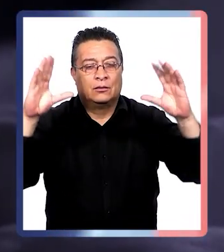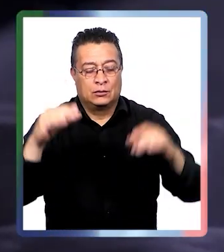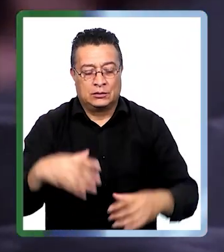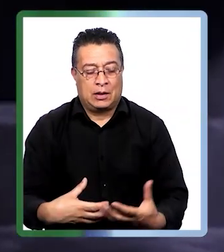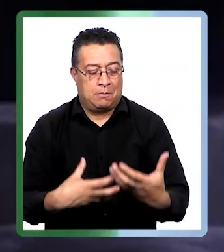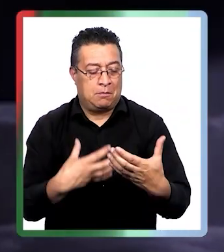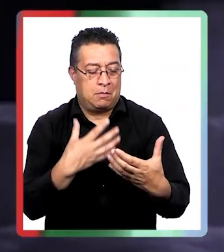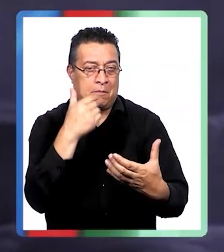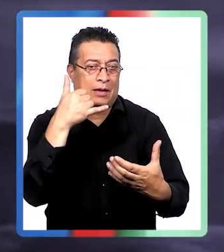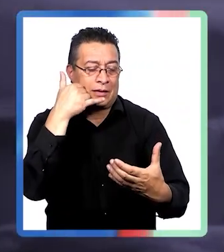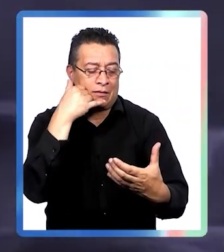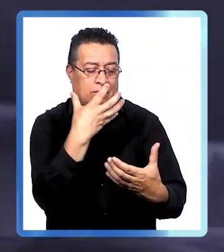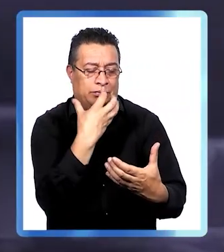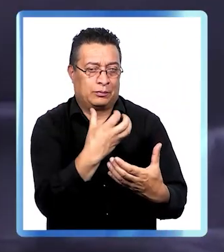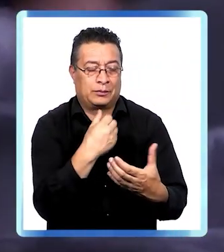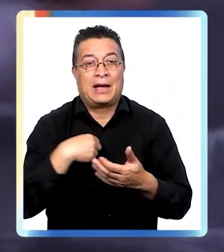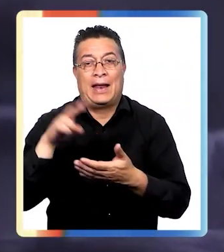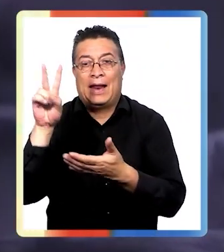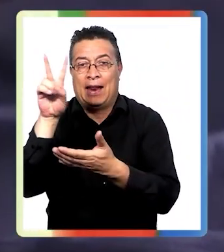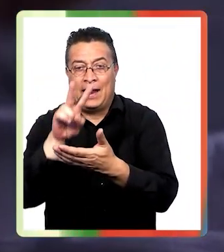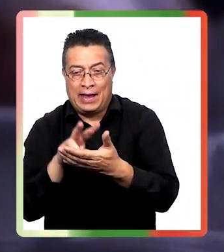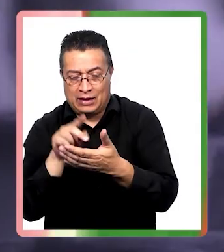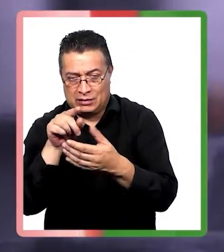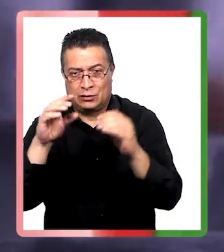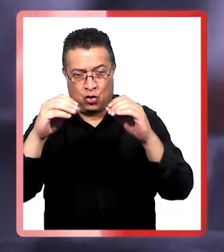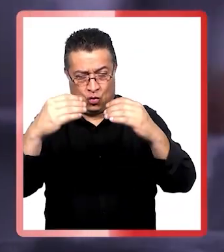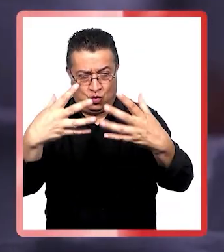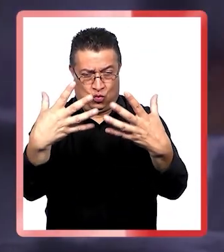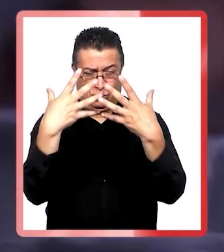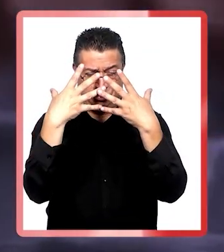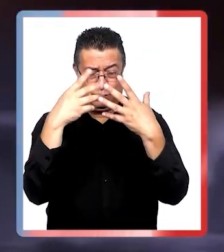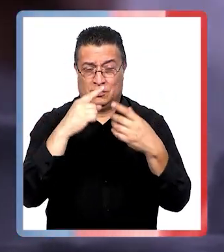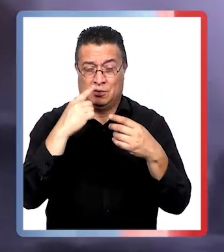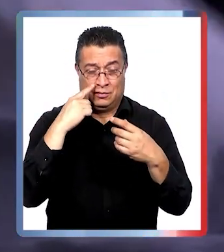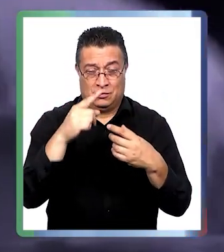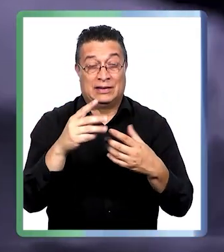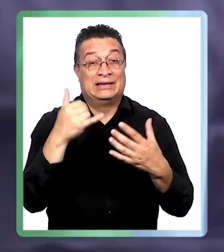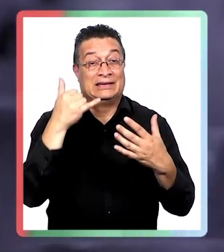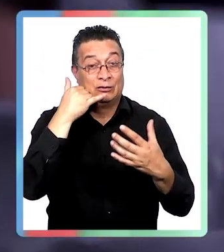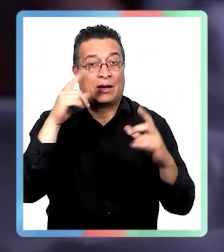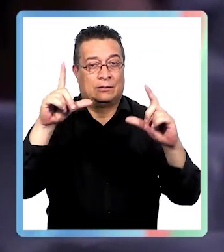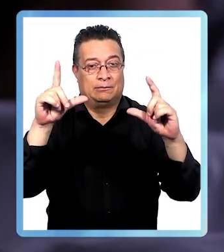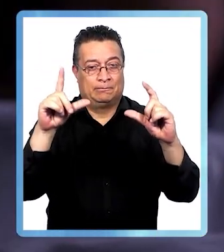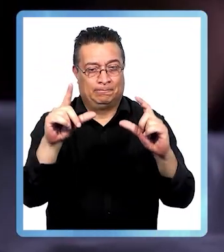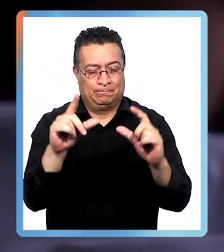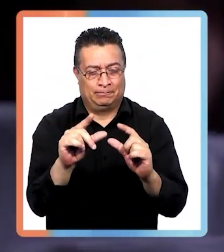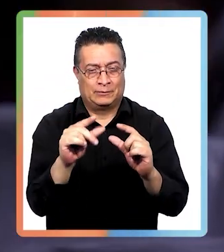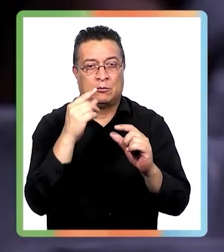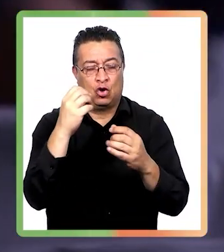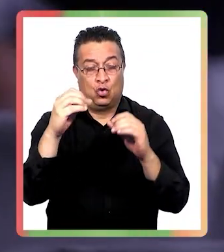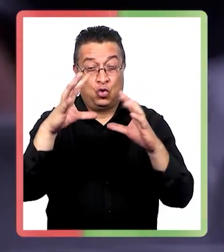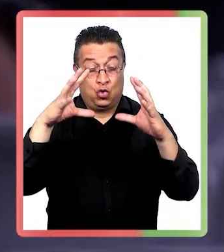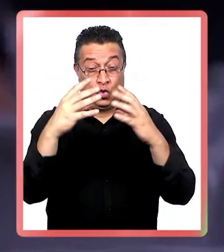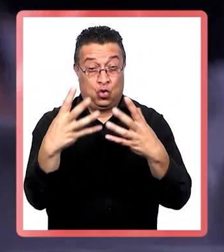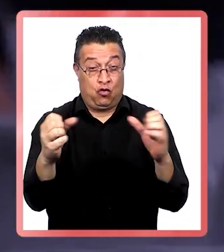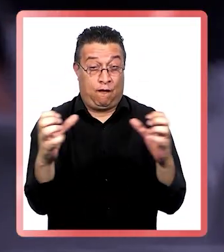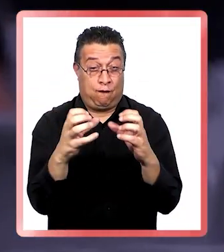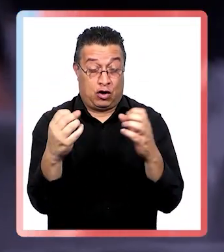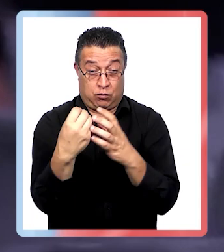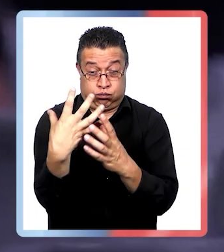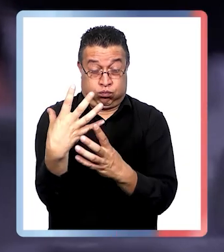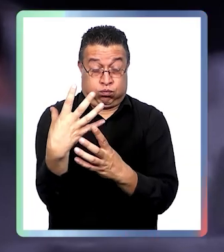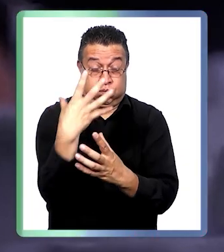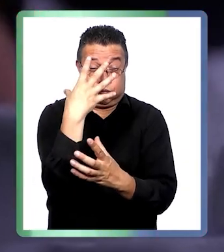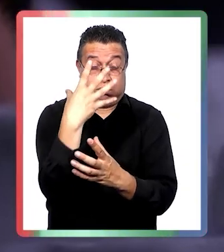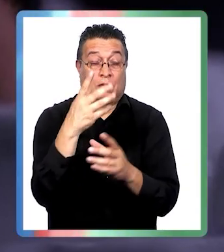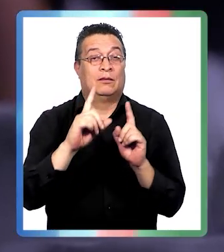todo lo que es pantalla, tratar de bajarlo y por último, si alguien quiere leer, bajarle la intensidad de la luz al celular, porque si uno, pero lo ideal es bajar las